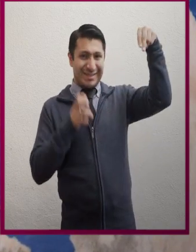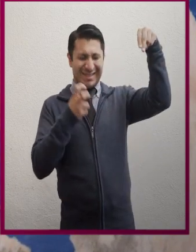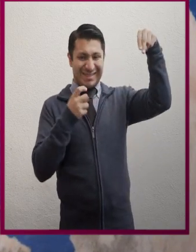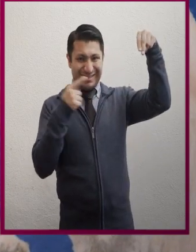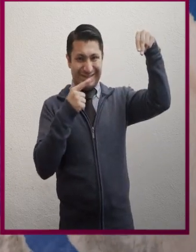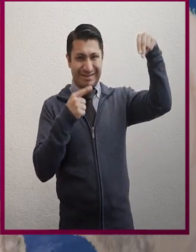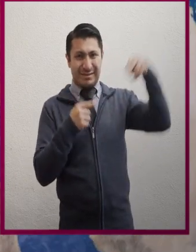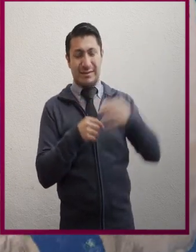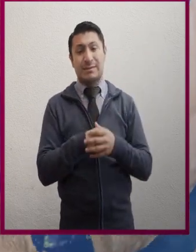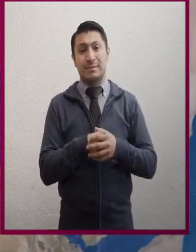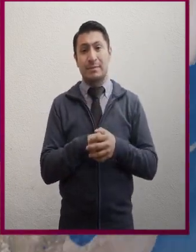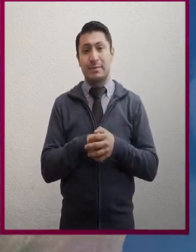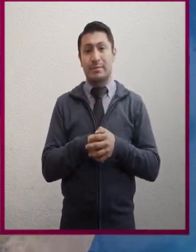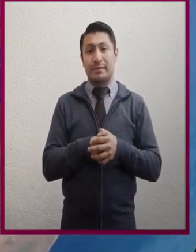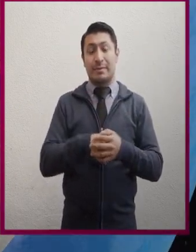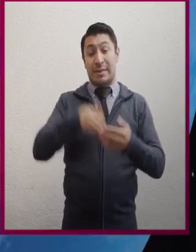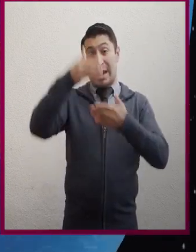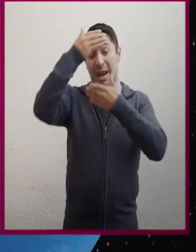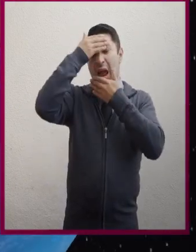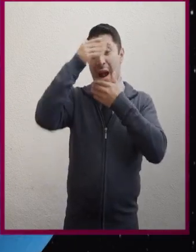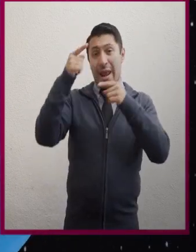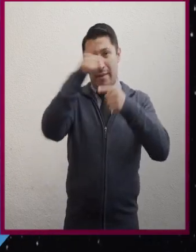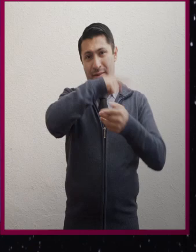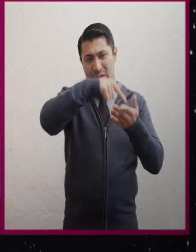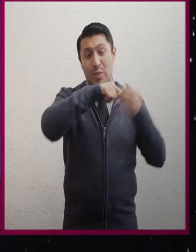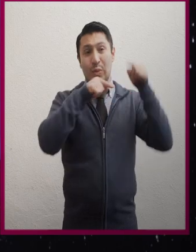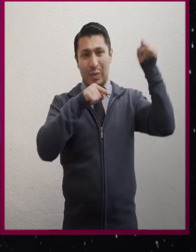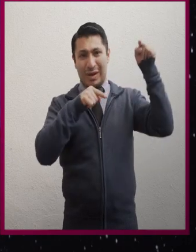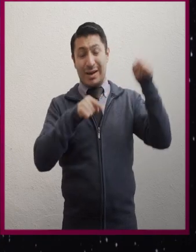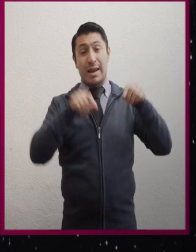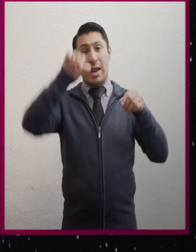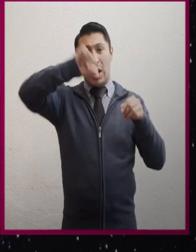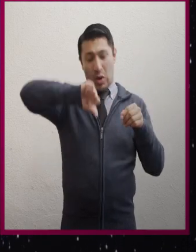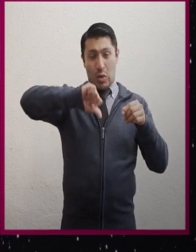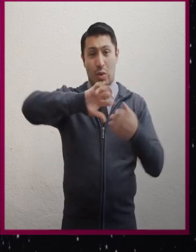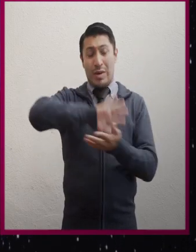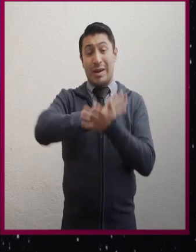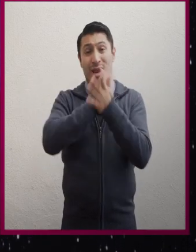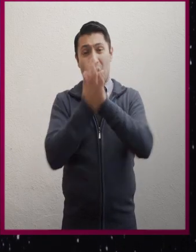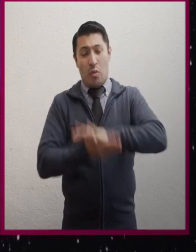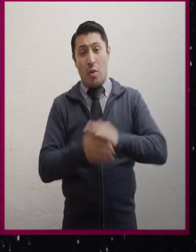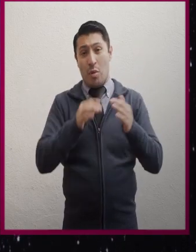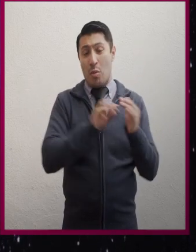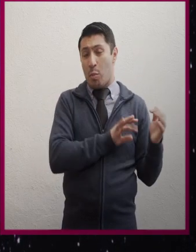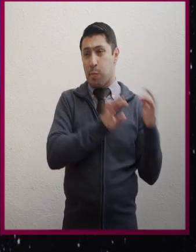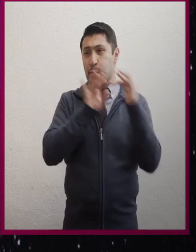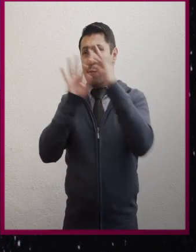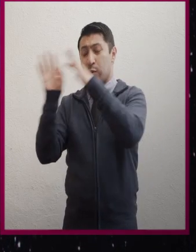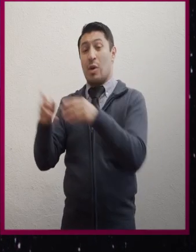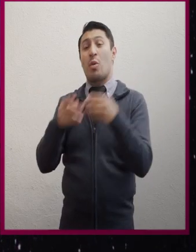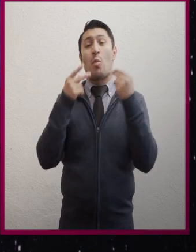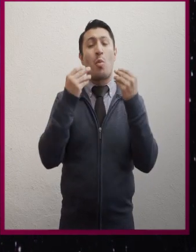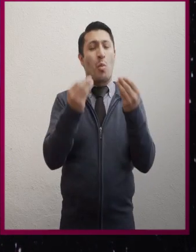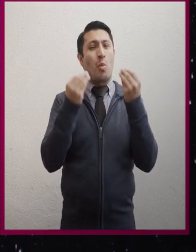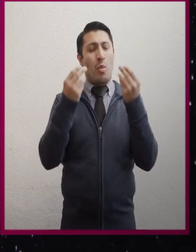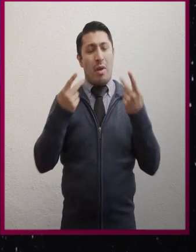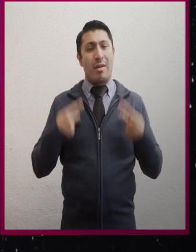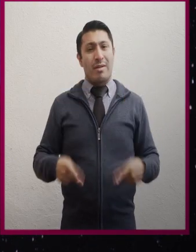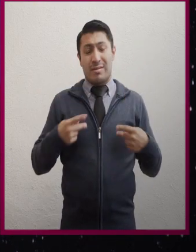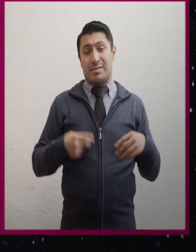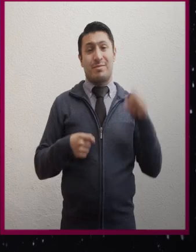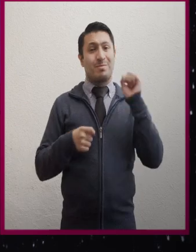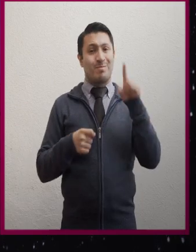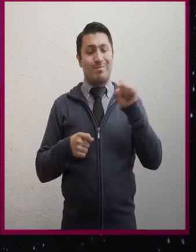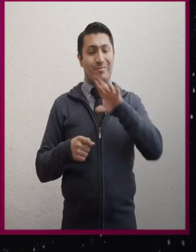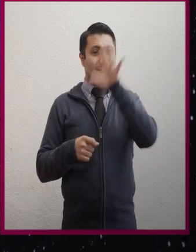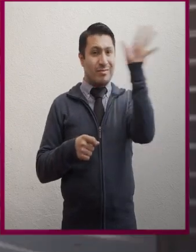de África, o sea, del área del Magreb árabe y musulmán, hoy en día la emigración también incluye una cantidad considerable